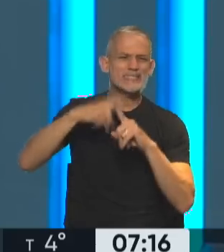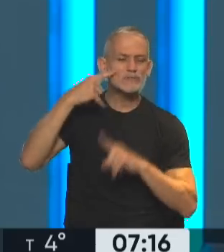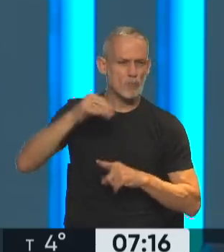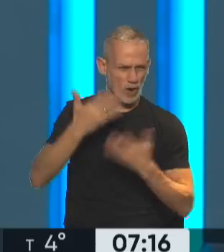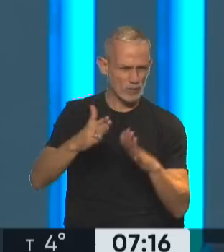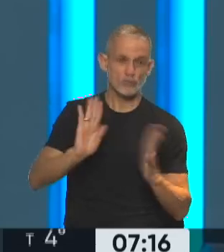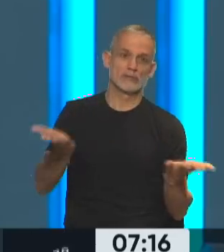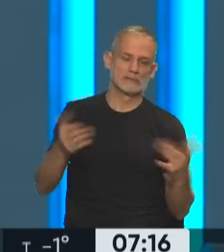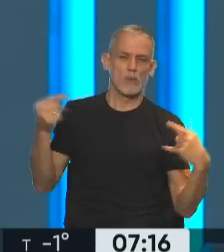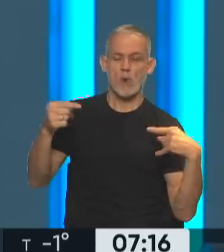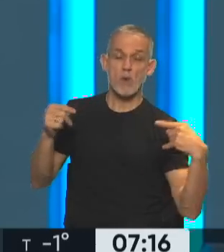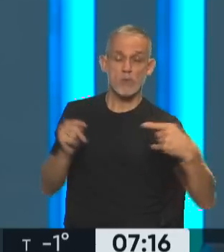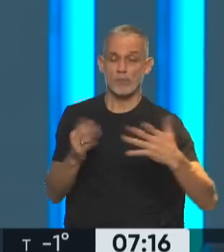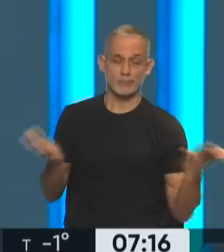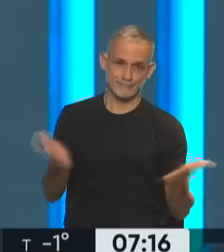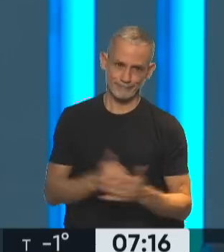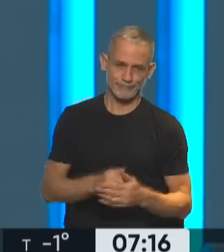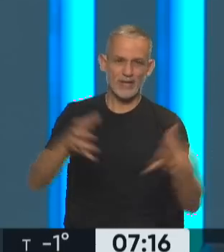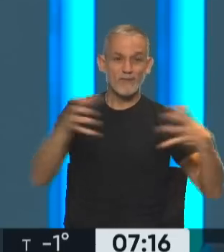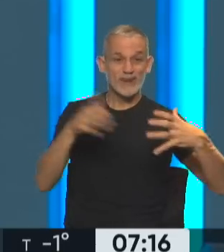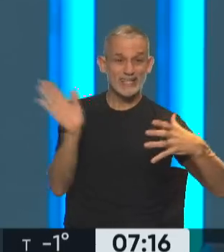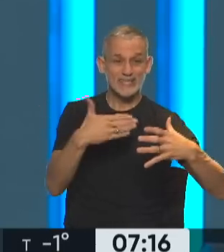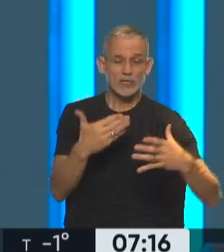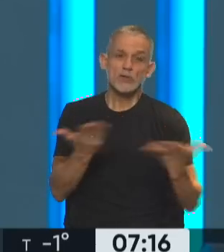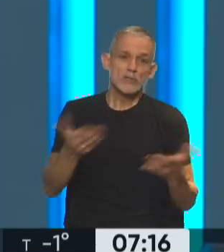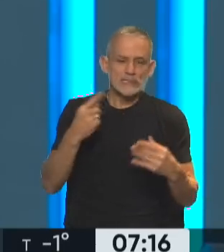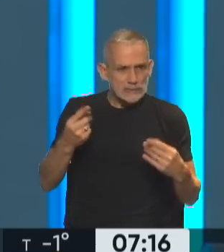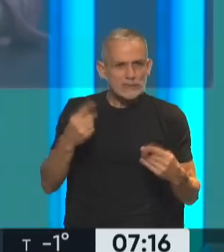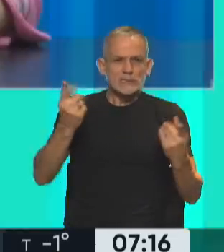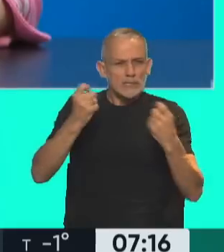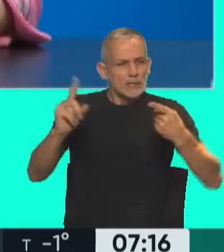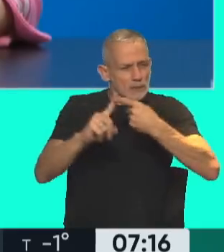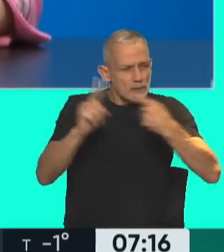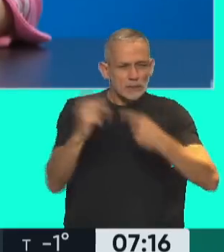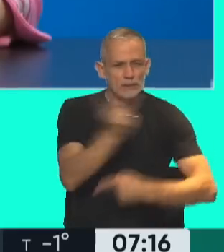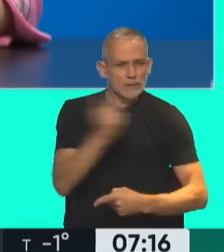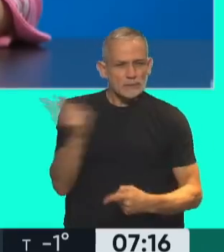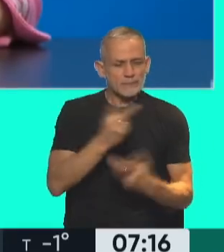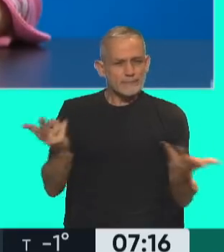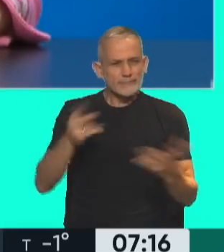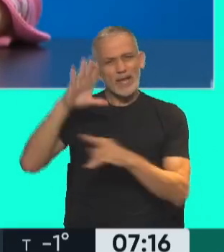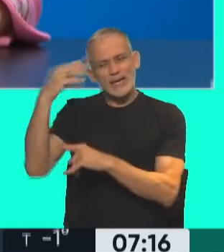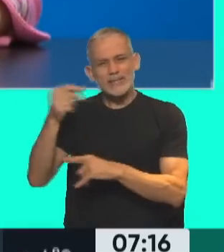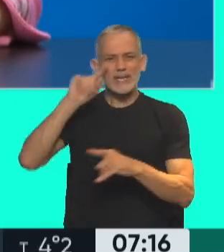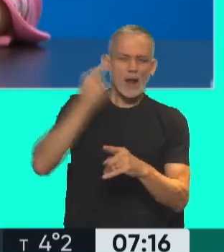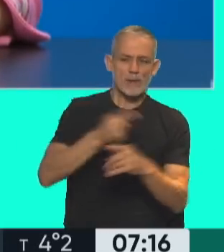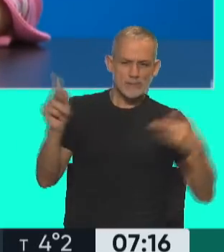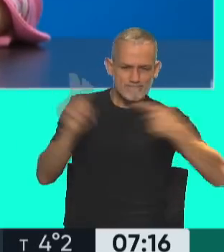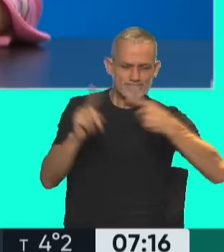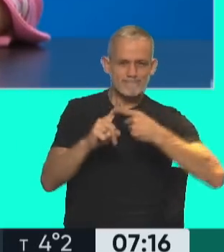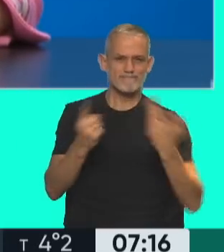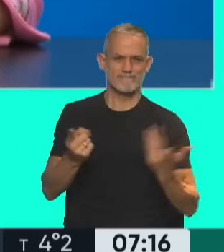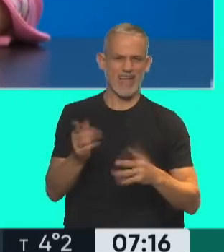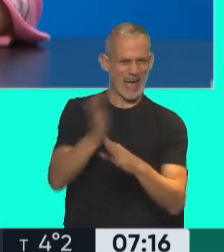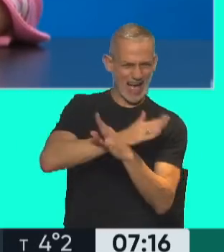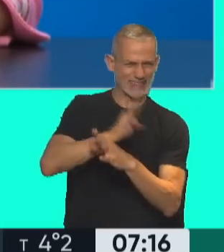Silvia, que venían insistiendo desde el Frente de Todos que era necesario que esta comunicación se dé. Antes de conocer que Silvina Batakis